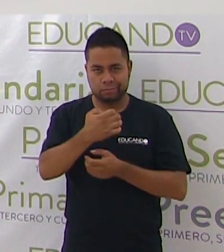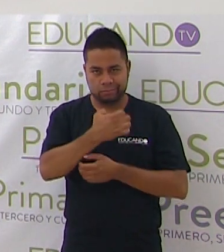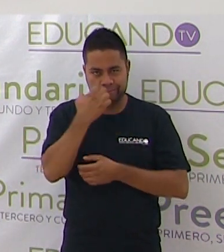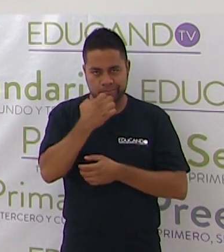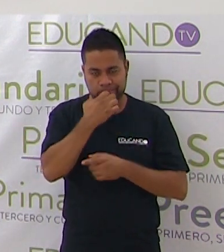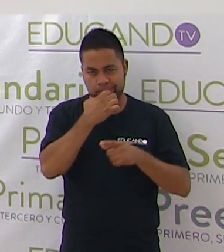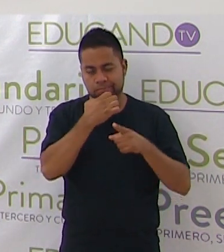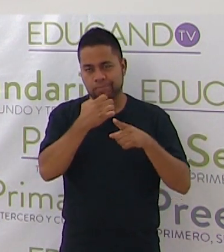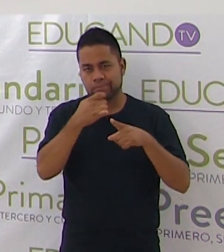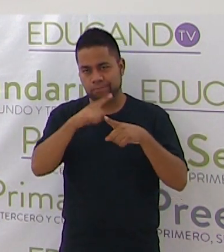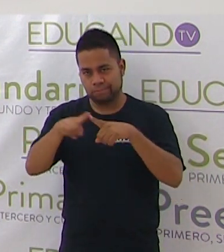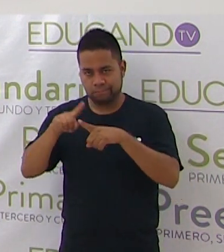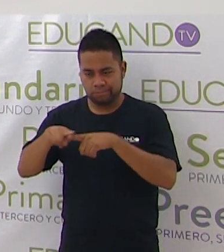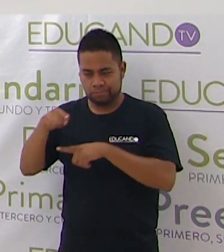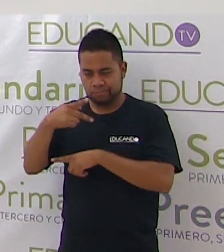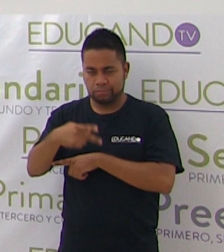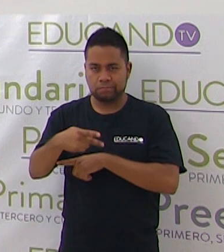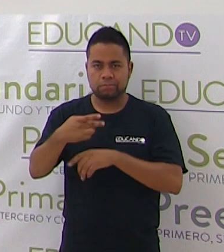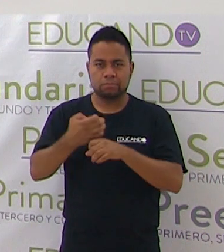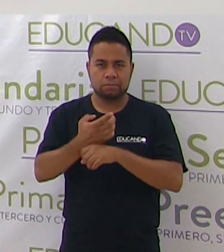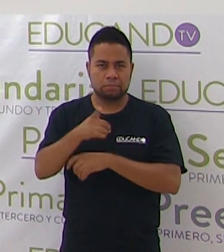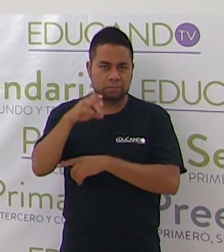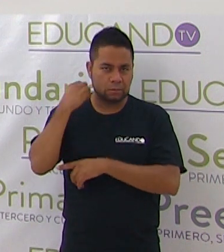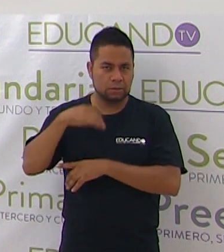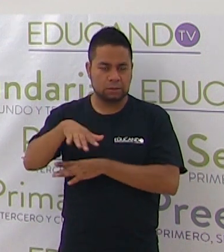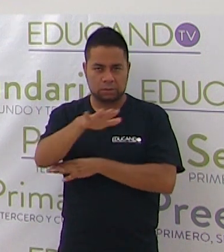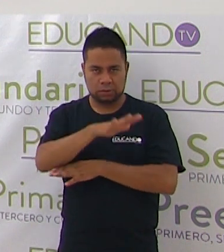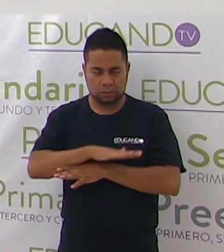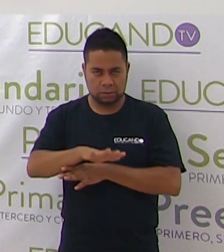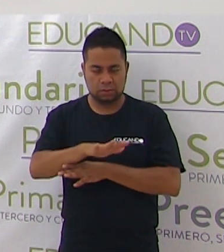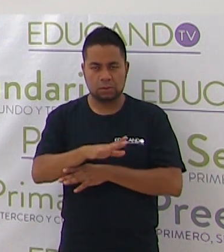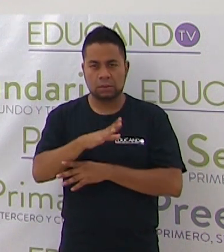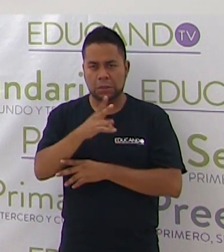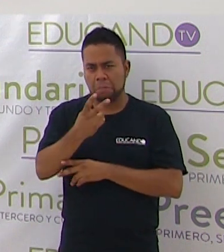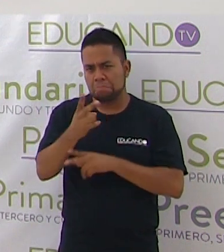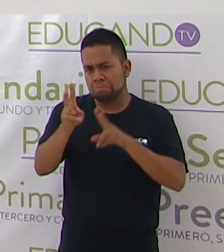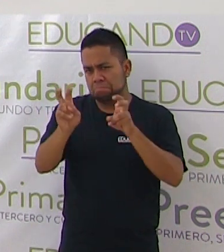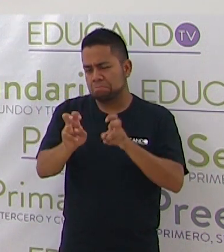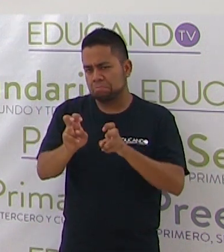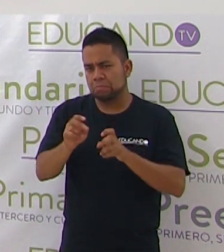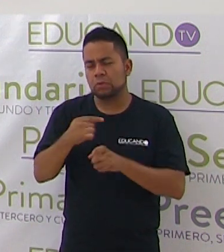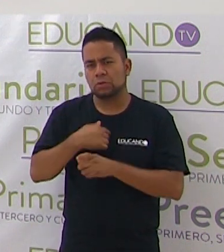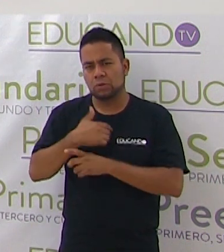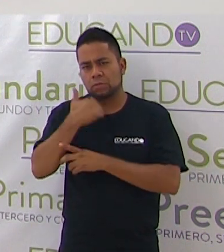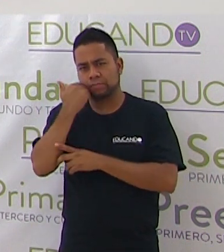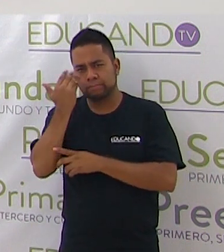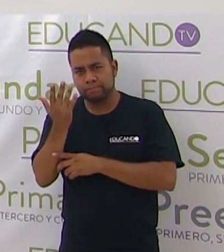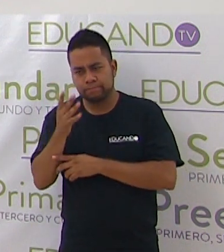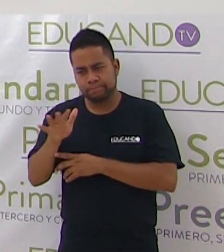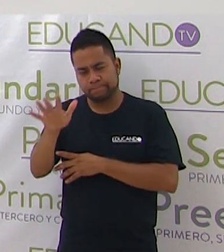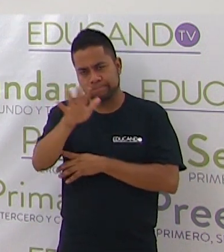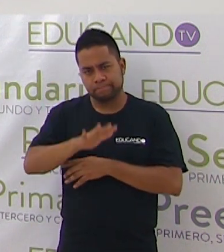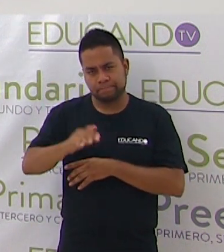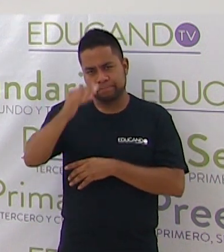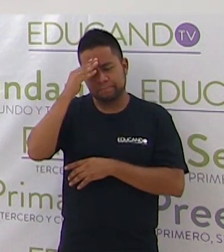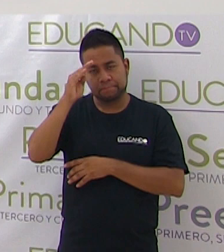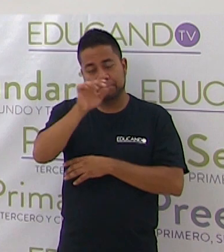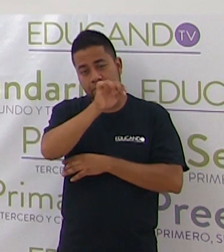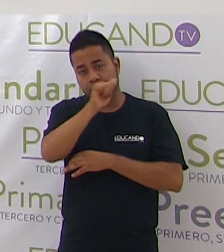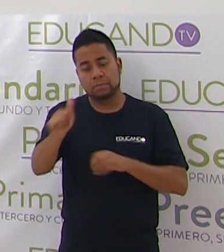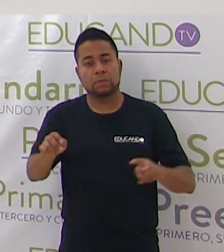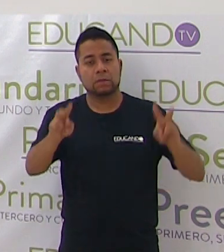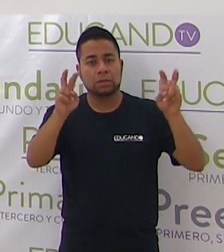escuelas públicas de Oaxaca. Ese sería mi tema. Quiero que ustedes piensen en otro